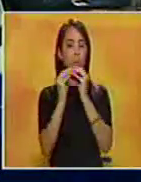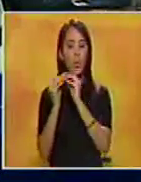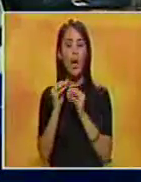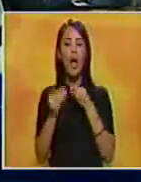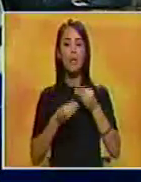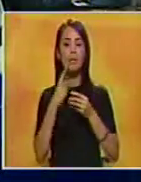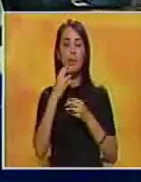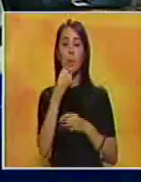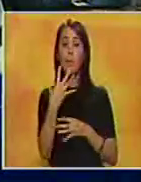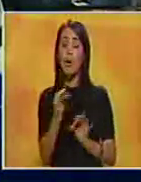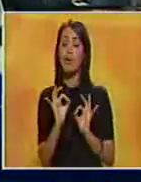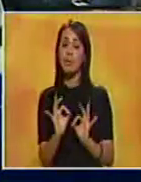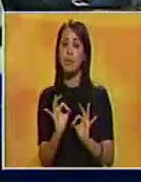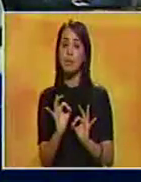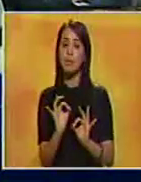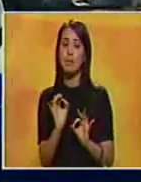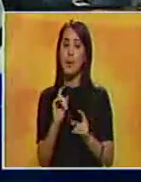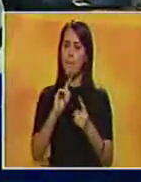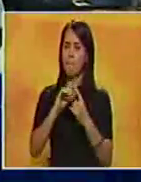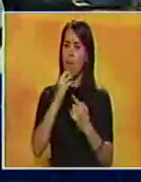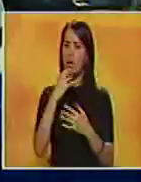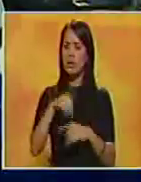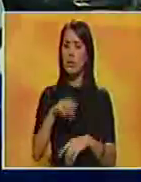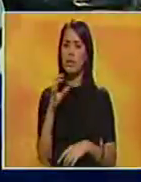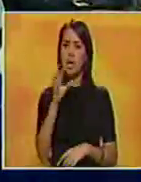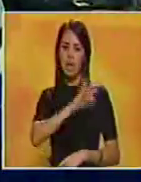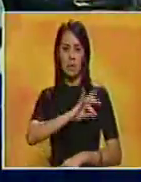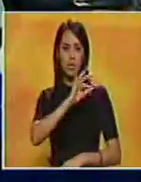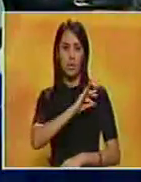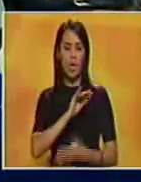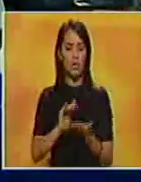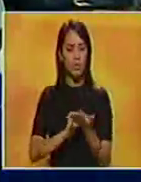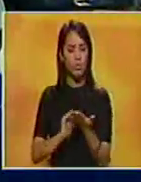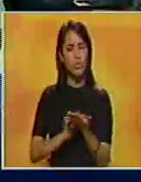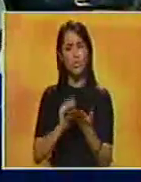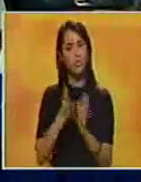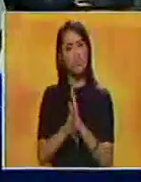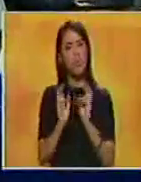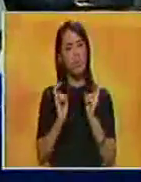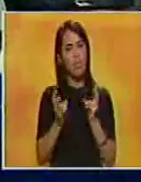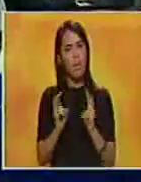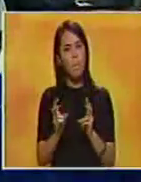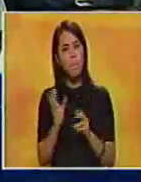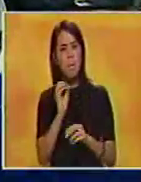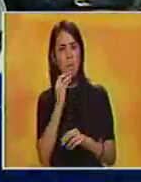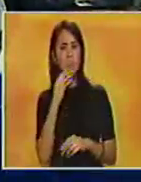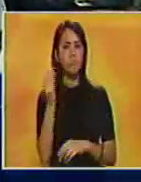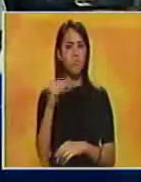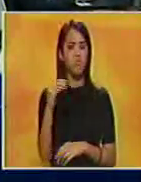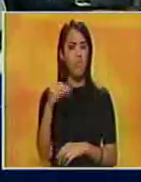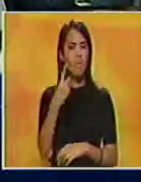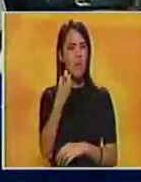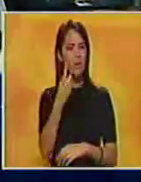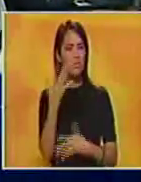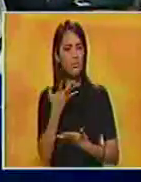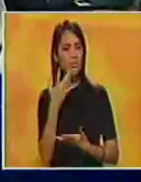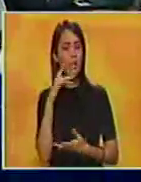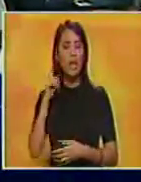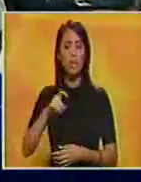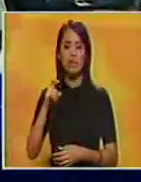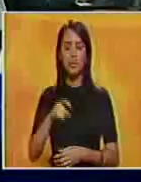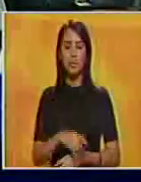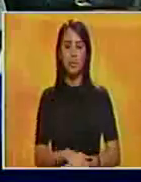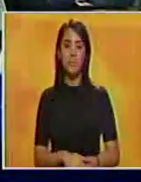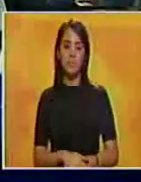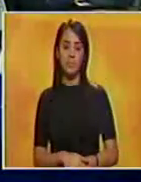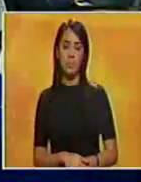impacto positivo en la sociedad, resolviendo algún tema, alguna carencia, alguna necesidad o u ofreciendo